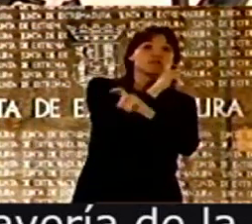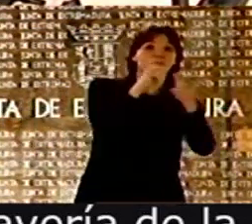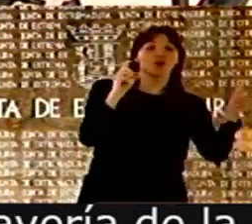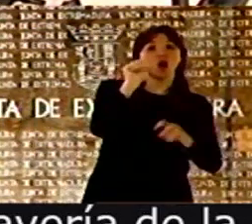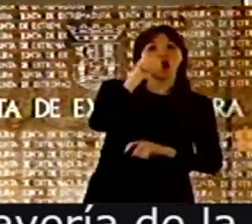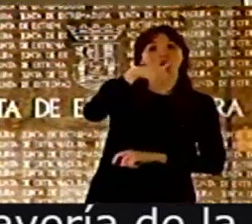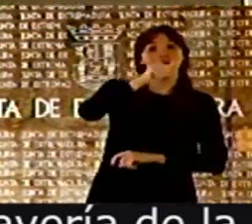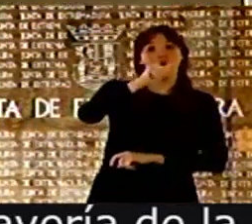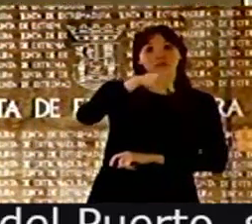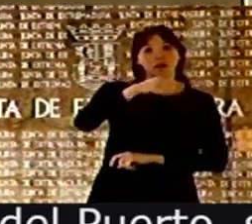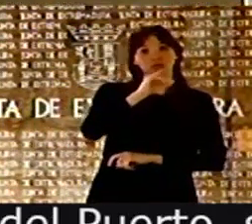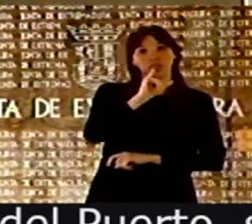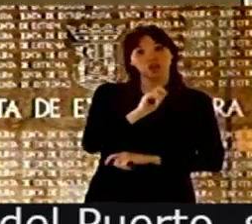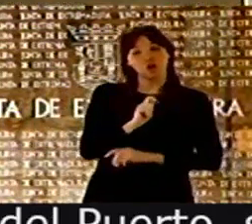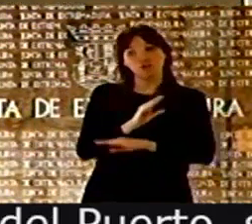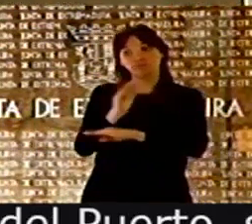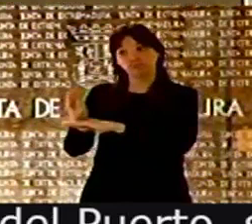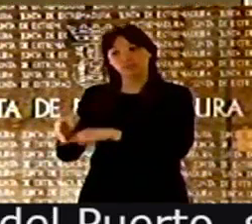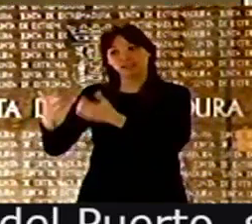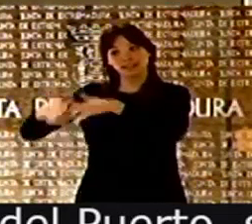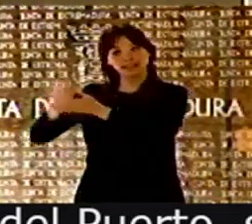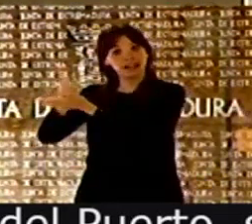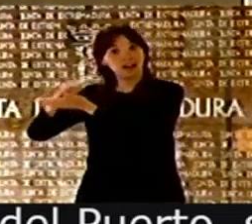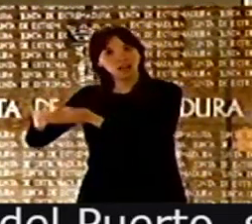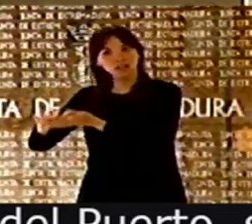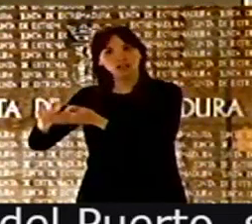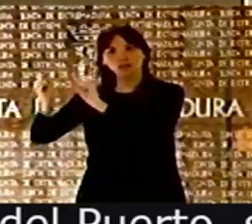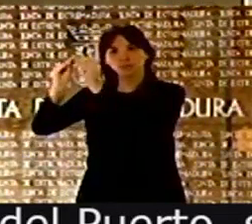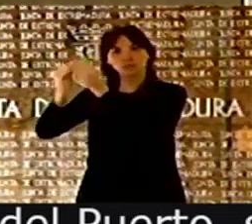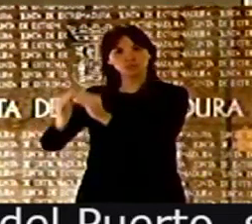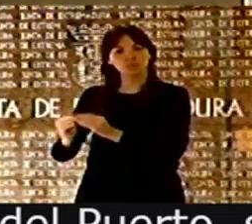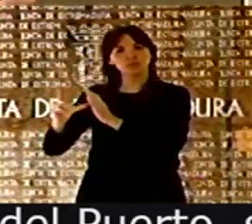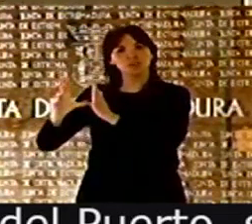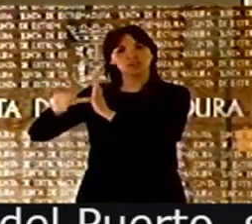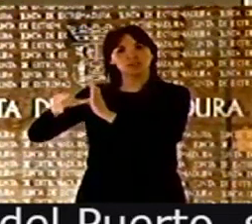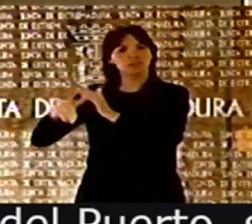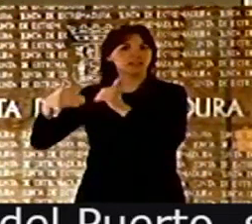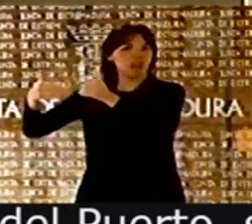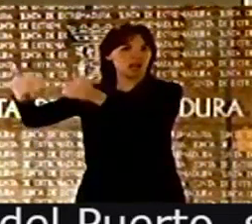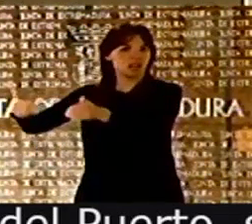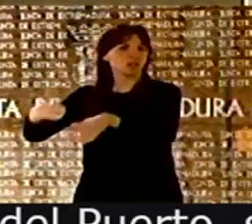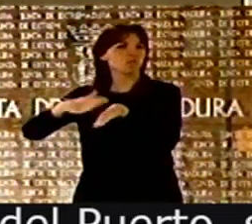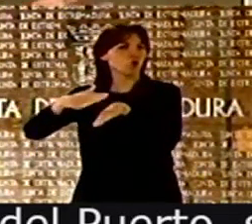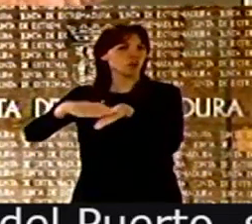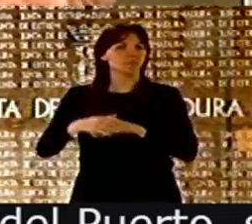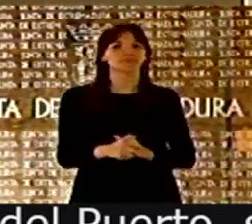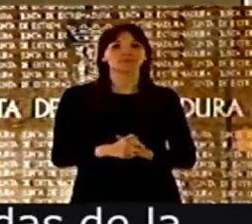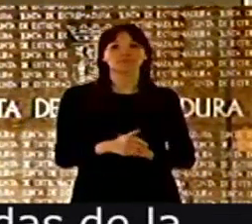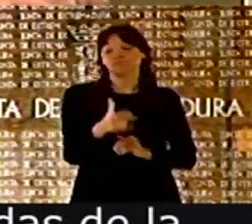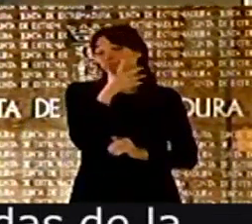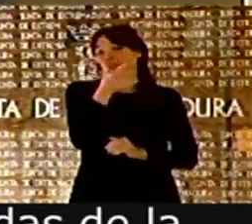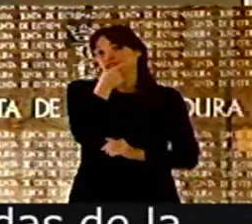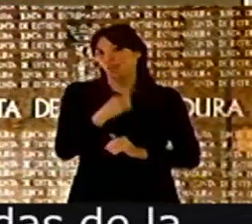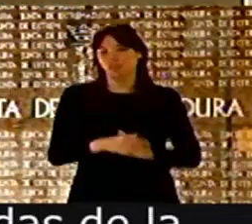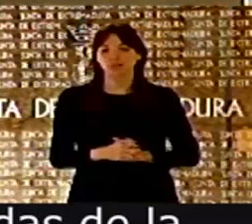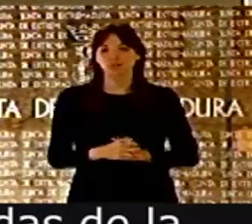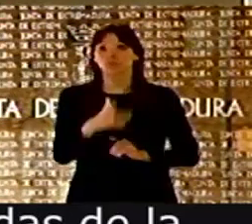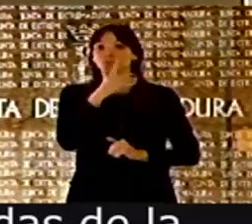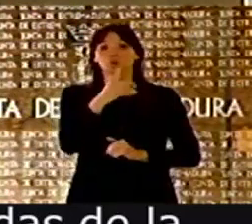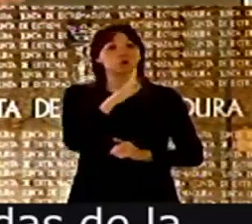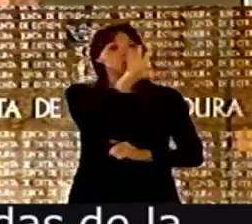Junta? Pues por diversas razones. La primera, porque no son comprarla y ponerla, sino son comprarla, construir los